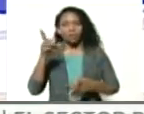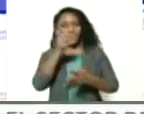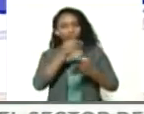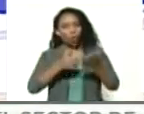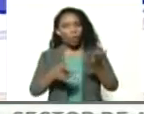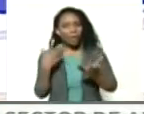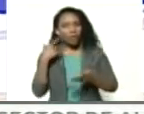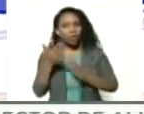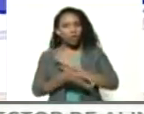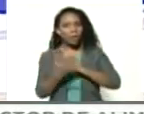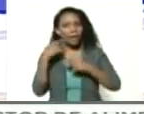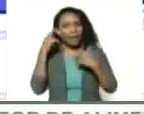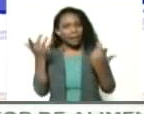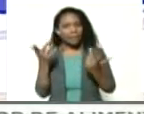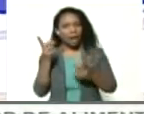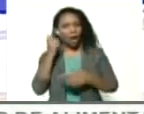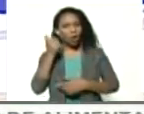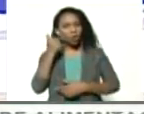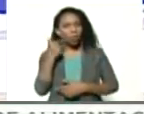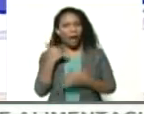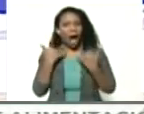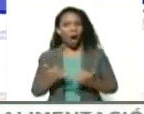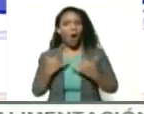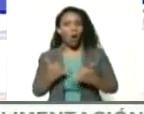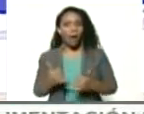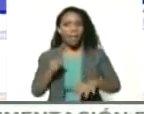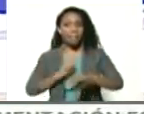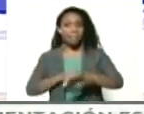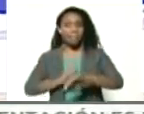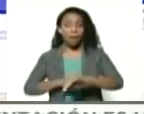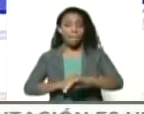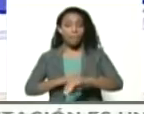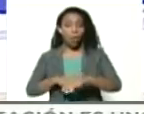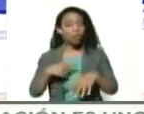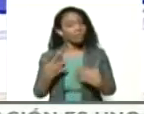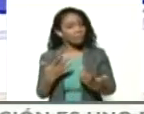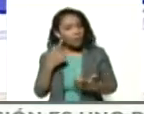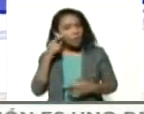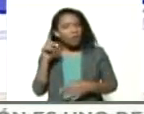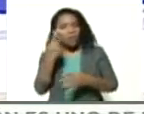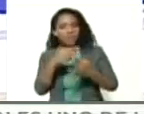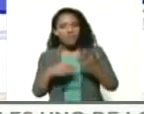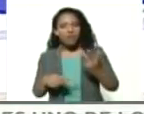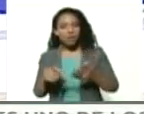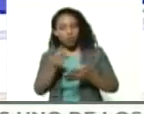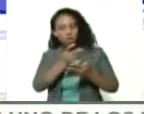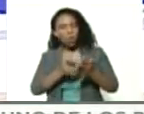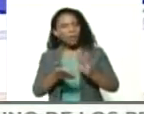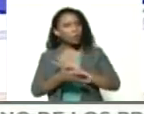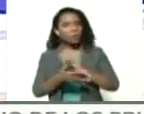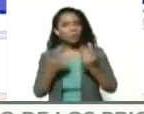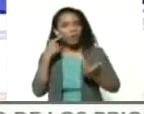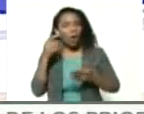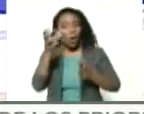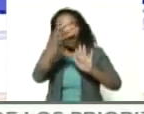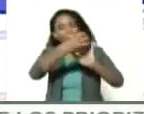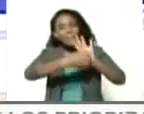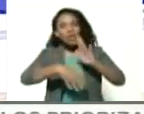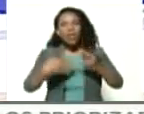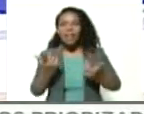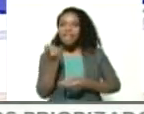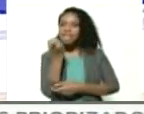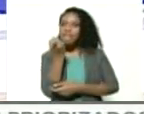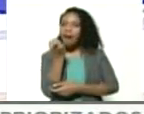serial. Lo que se acostumbra ahora en tiempos de Netflix. Una serial documental. Los capítulos que hagan